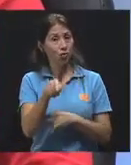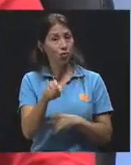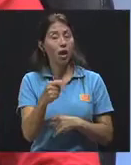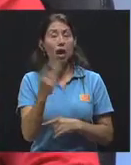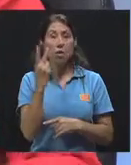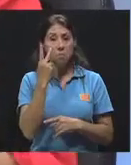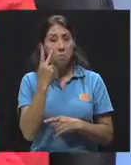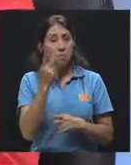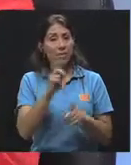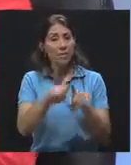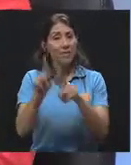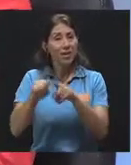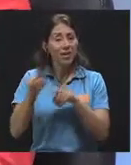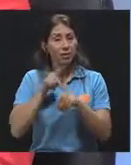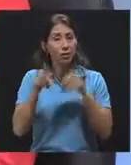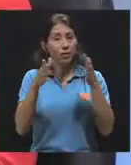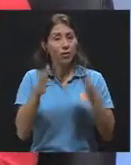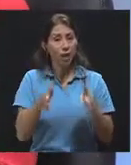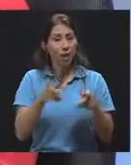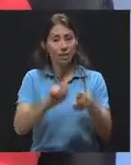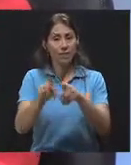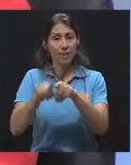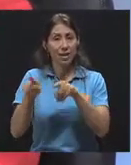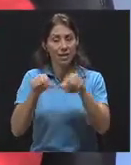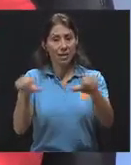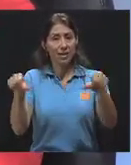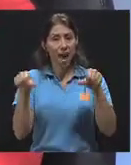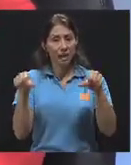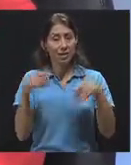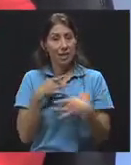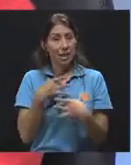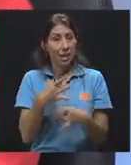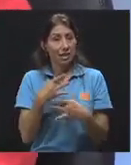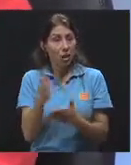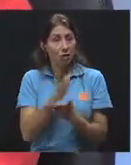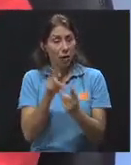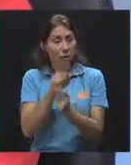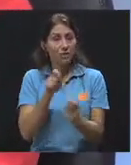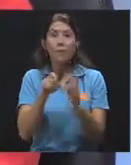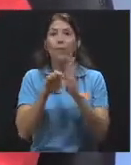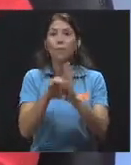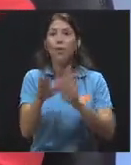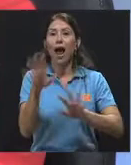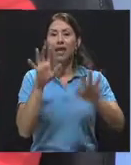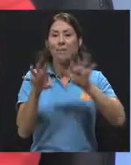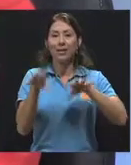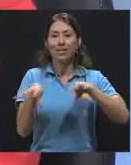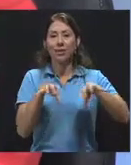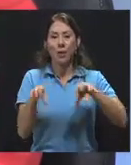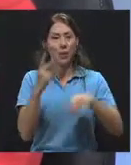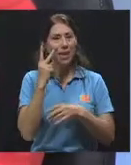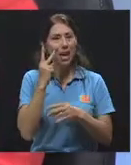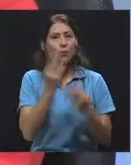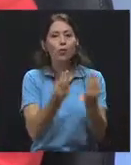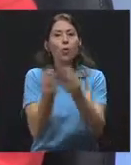hay profesionales de diversas áreas que están interesados en un área específica. Por ejemplo, cuando veíamos animación veíamos que habían productores audiovisuales, uh-huh, habían